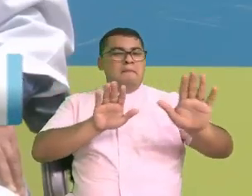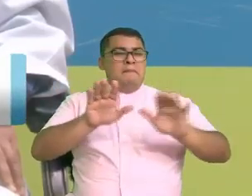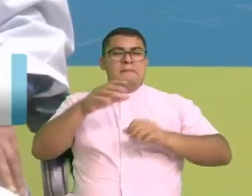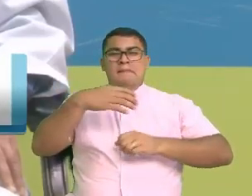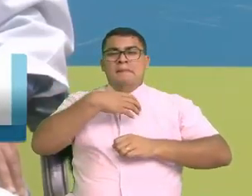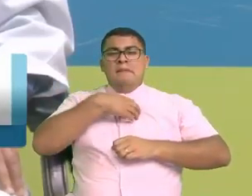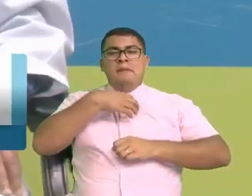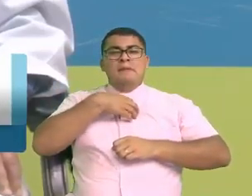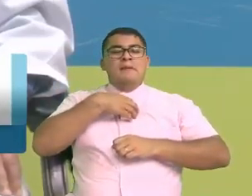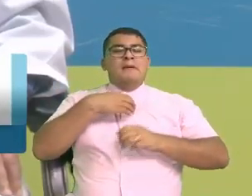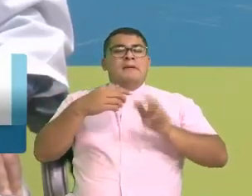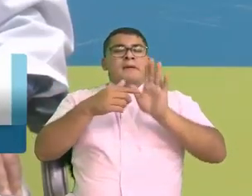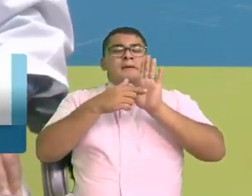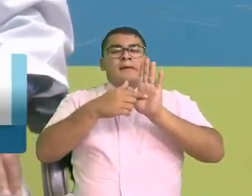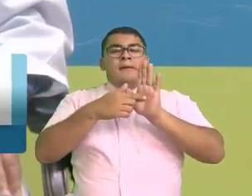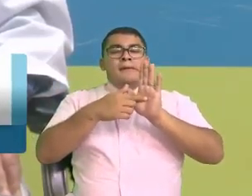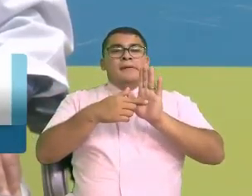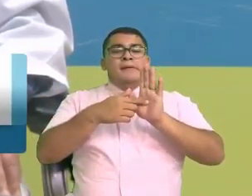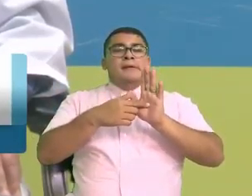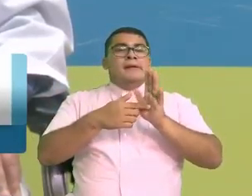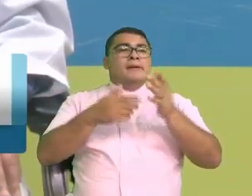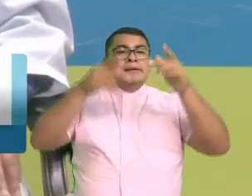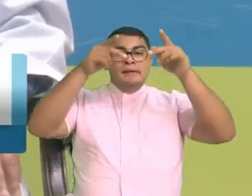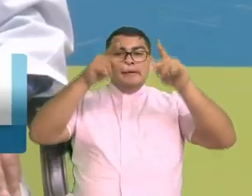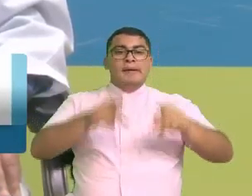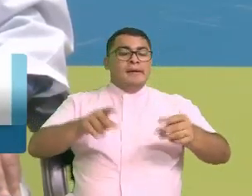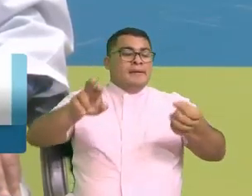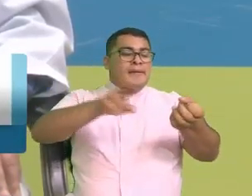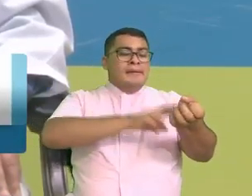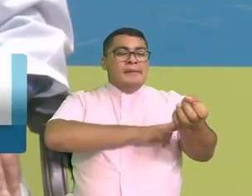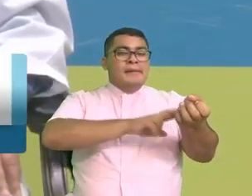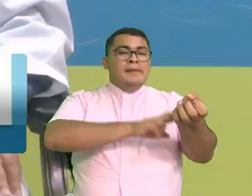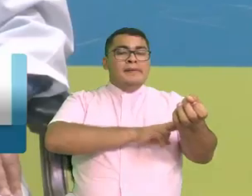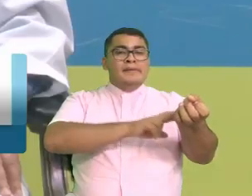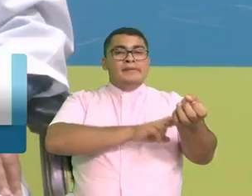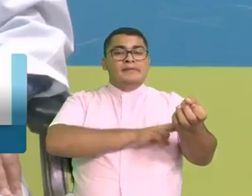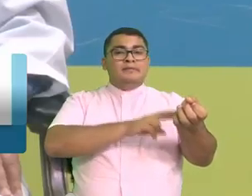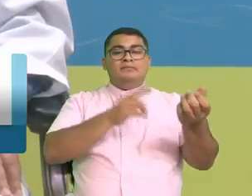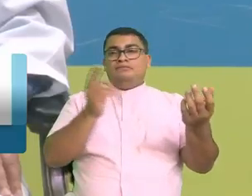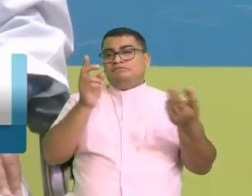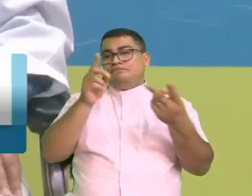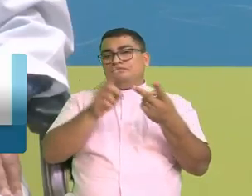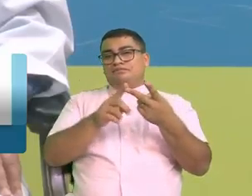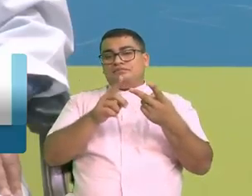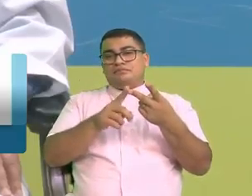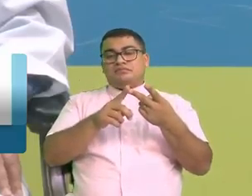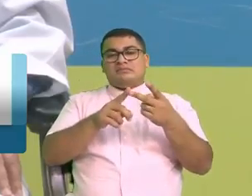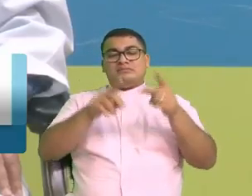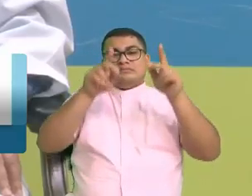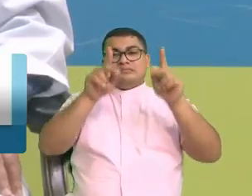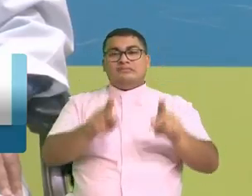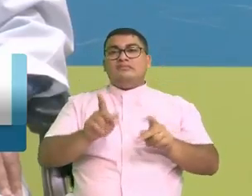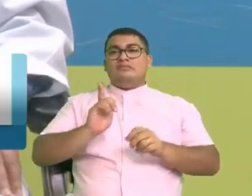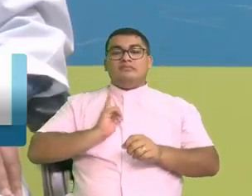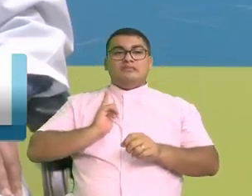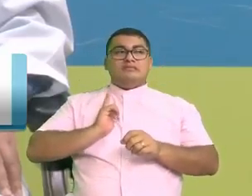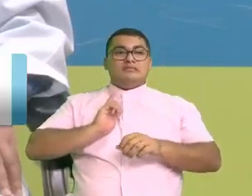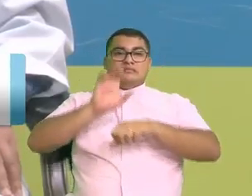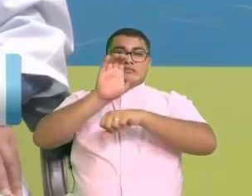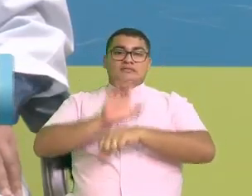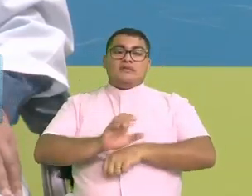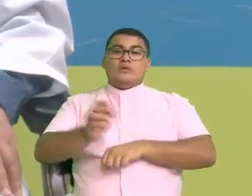es individual porque, por ejemplo, si es una persona que es diabética, por ejemplo, si es una persona que tiene el hábito de